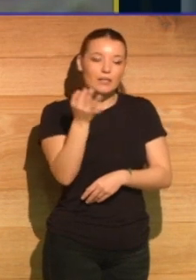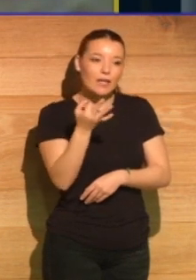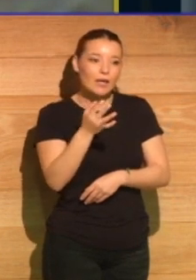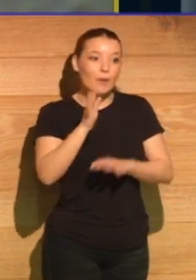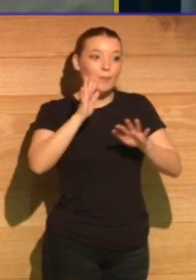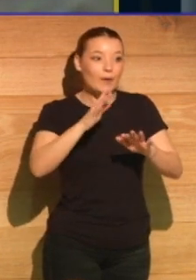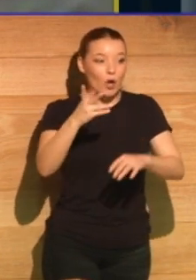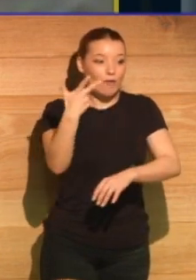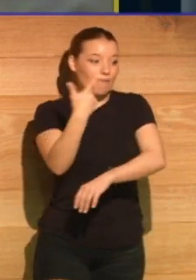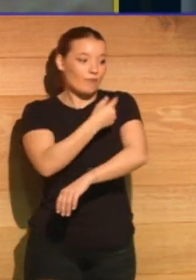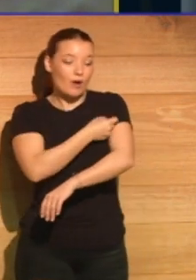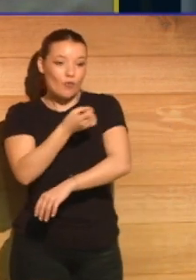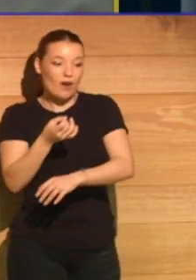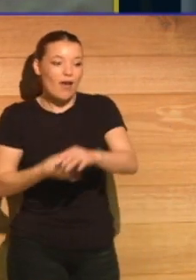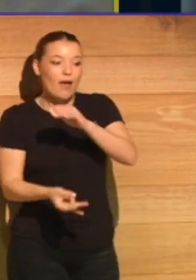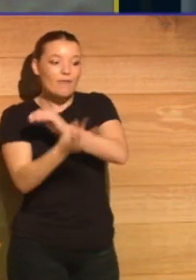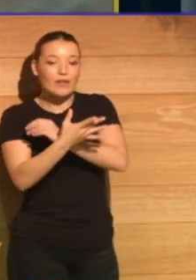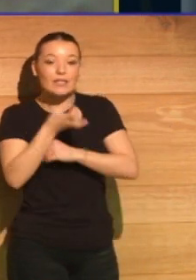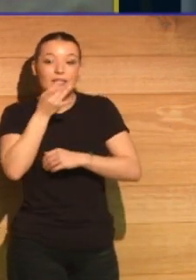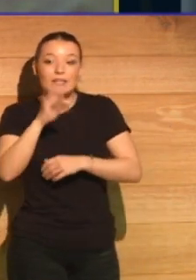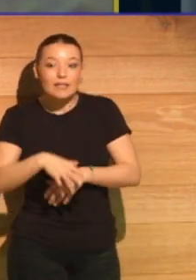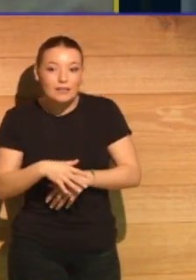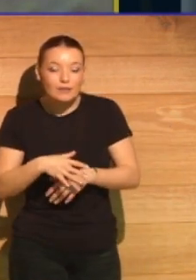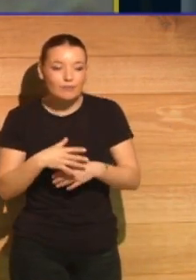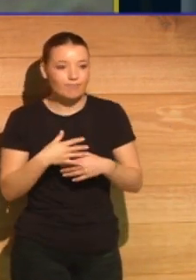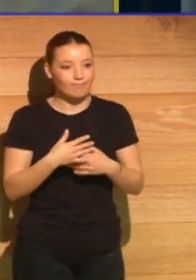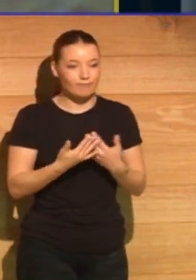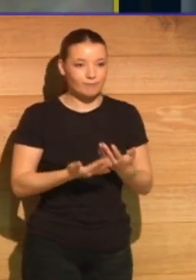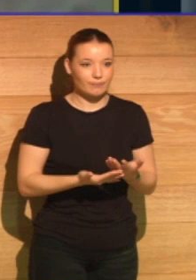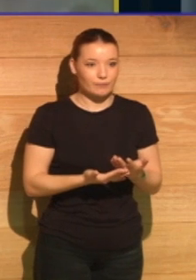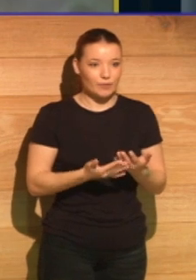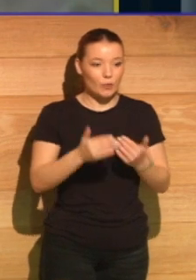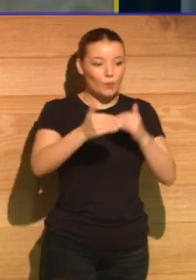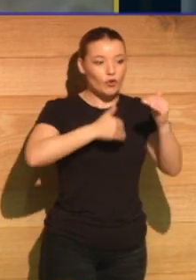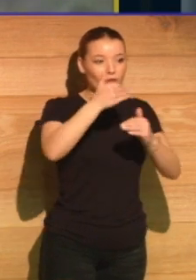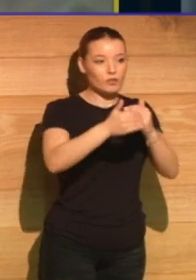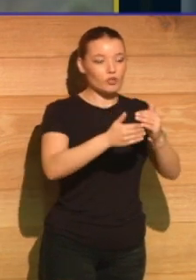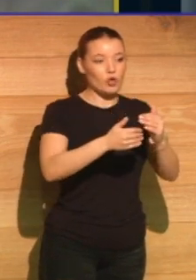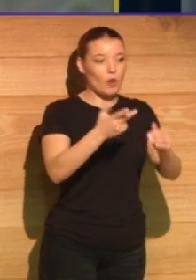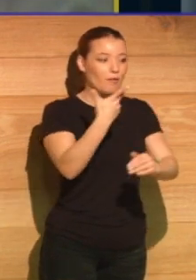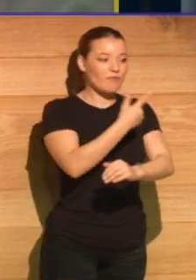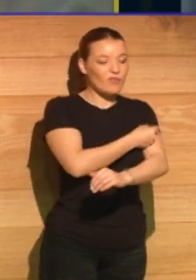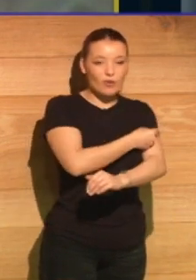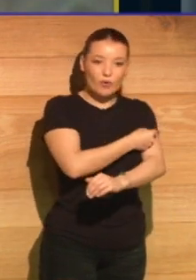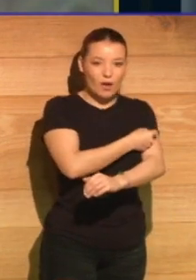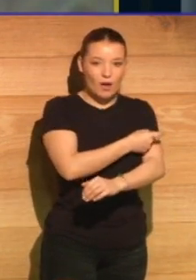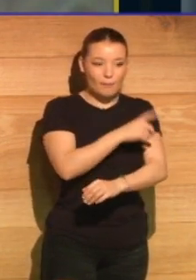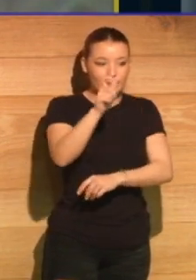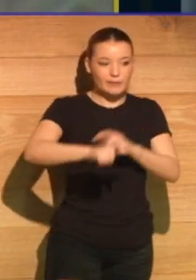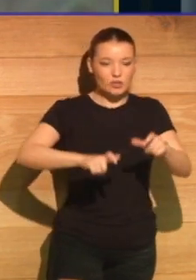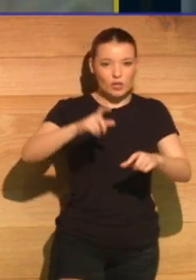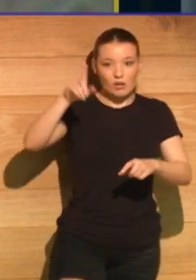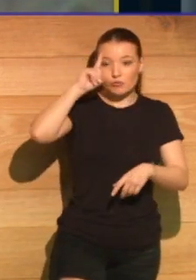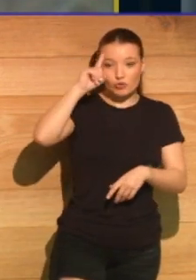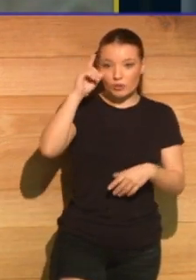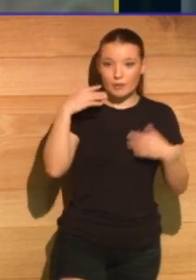Que es algo que probablemente sabe mucha menos gente, ¿no? El proceso de formación de una vacuna. Ahora igual empezamos a saber un poco más. Pero con todo lo que